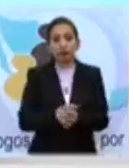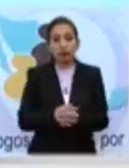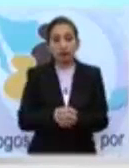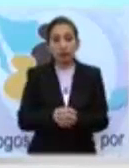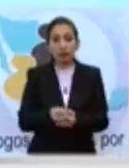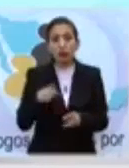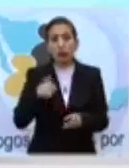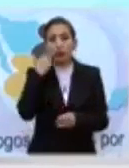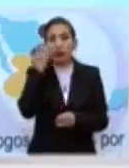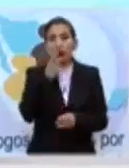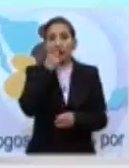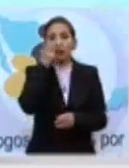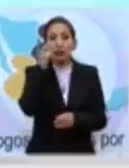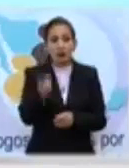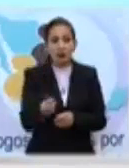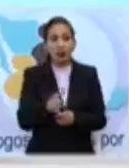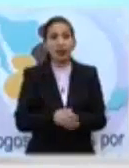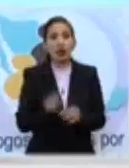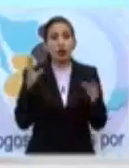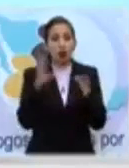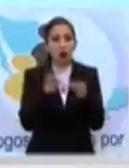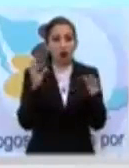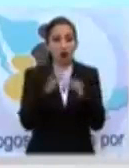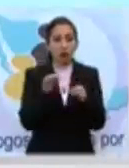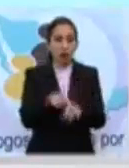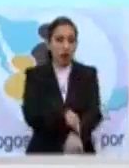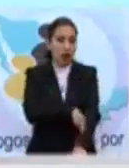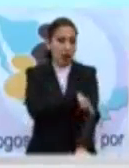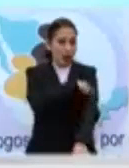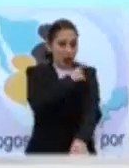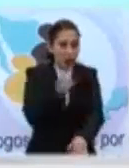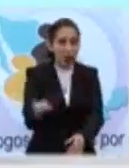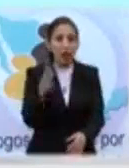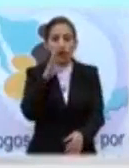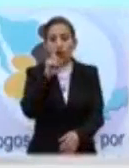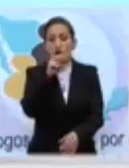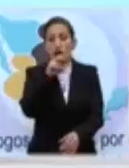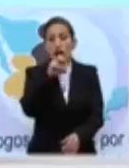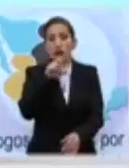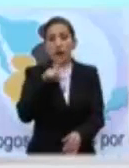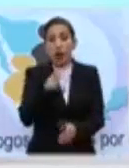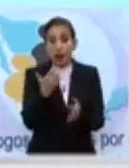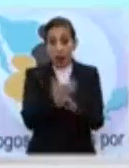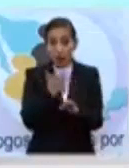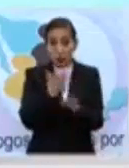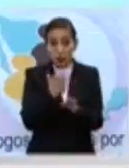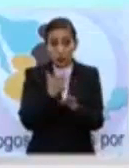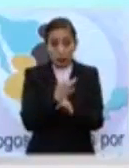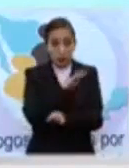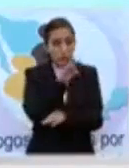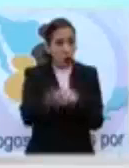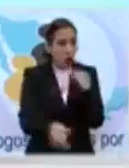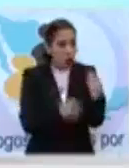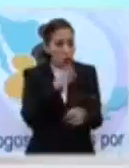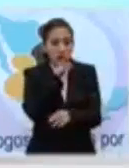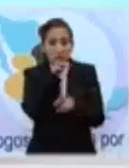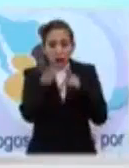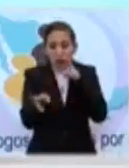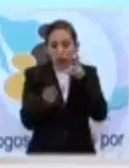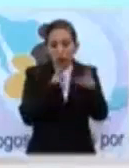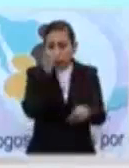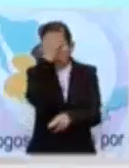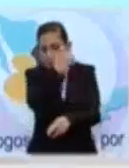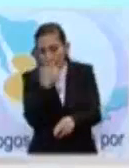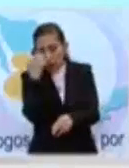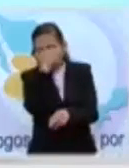quisiera mencionar otro tema que da para una discusión muy amplia, y es que Coneval, propiamente hasta ahora, todos los resultados que genera de